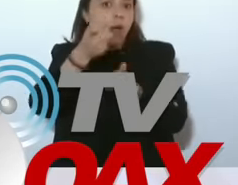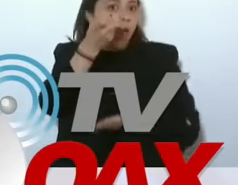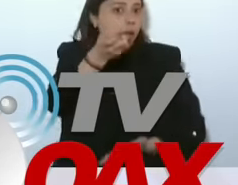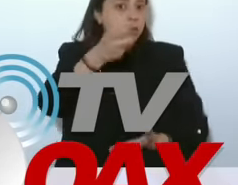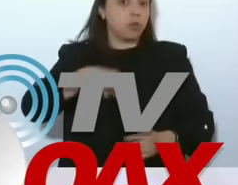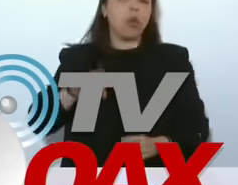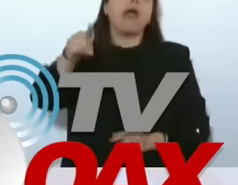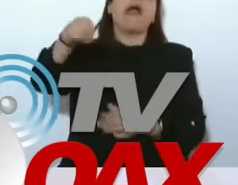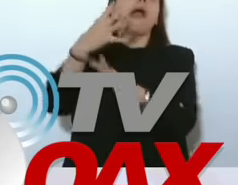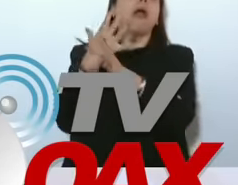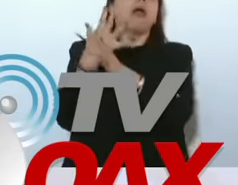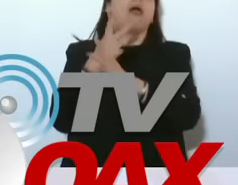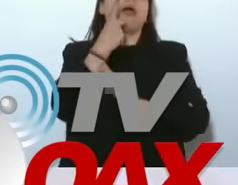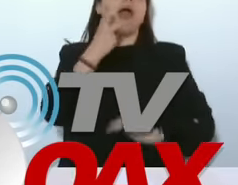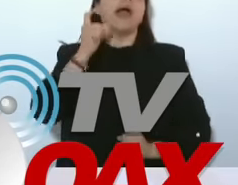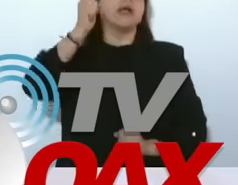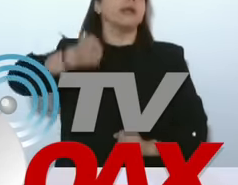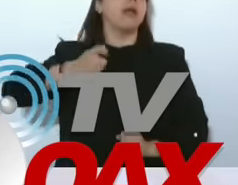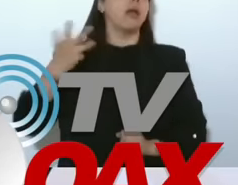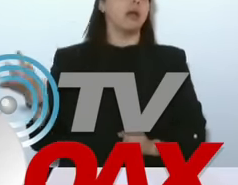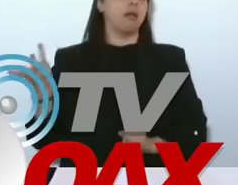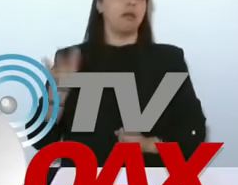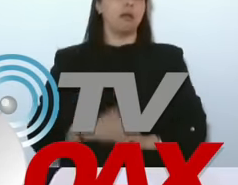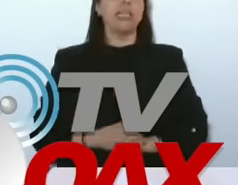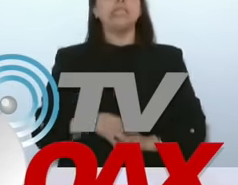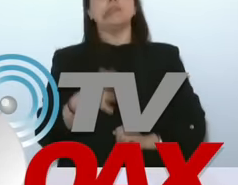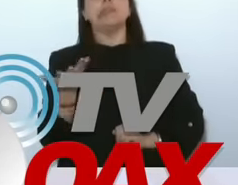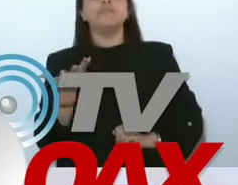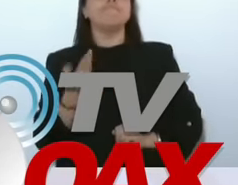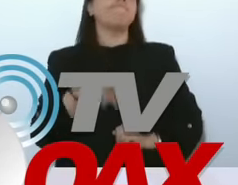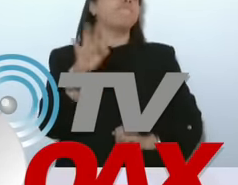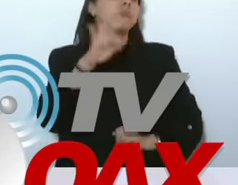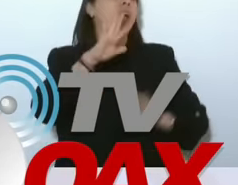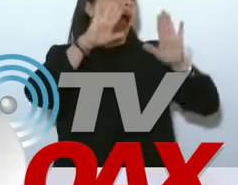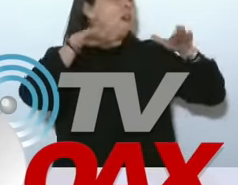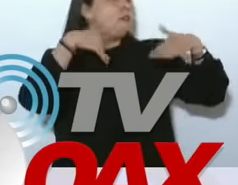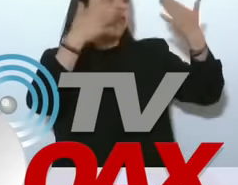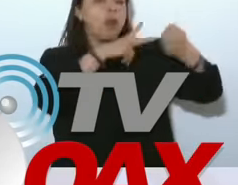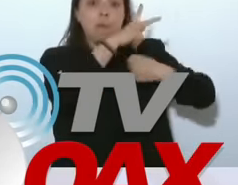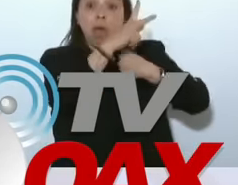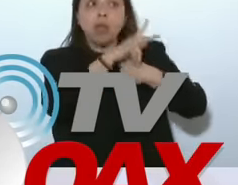alegando que si se compraban los medicamentos afuera,